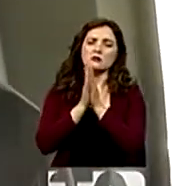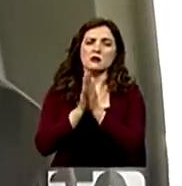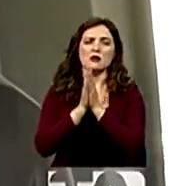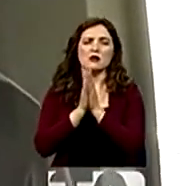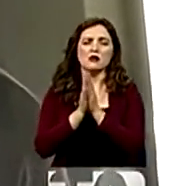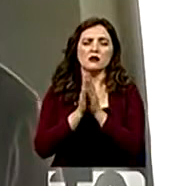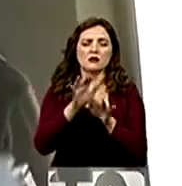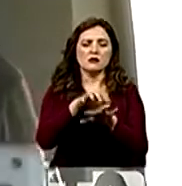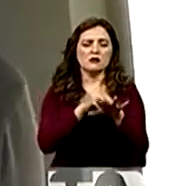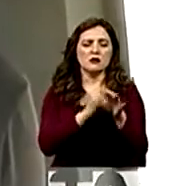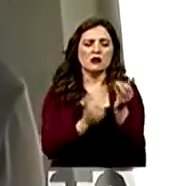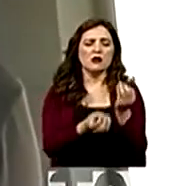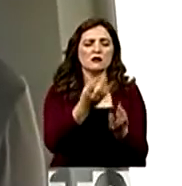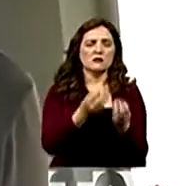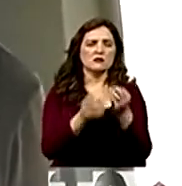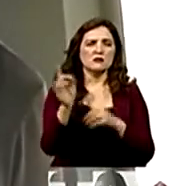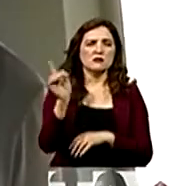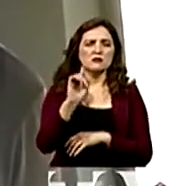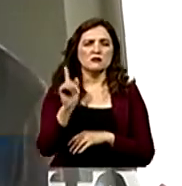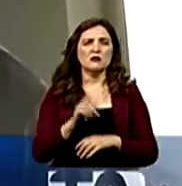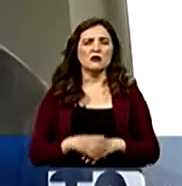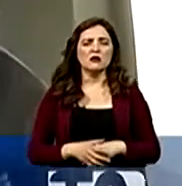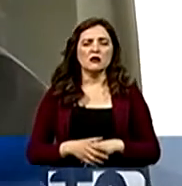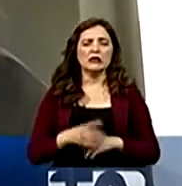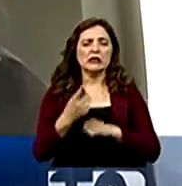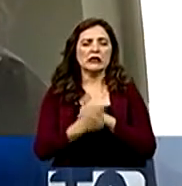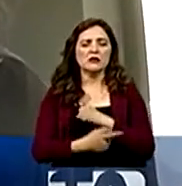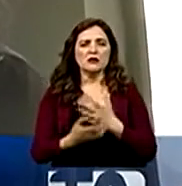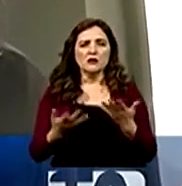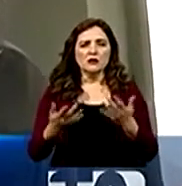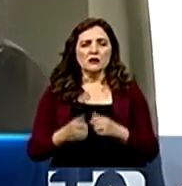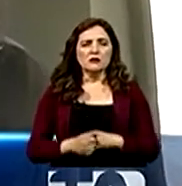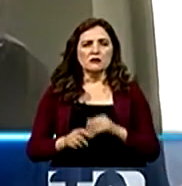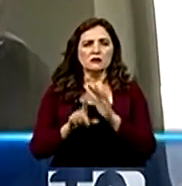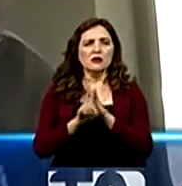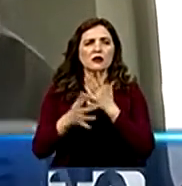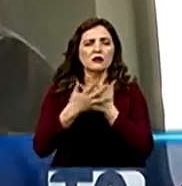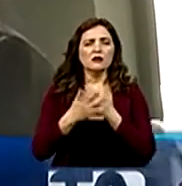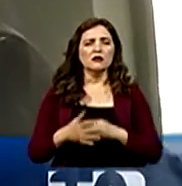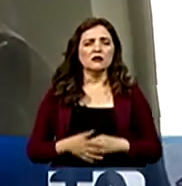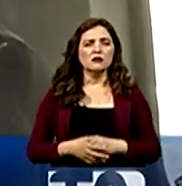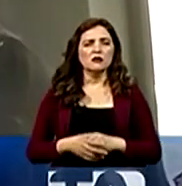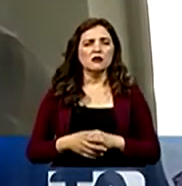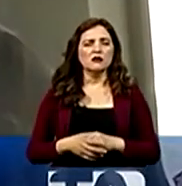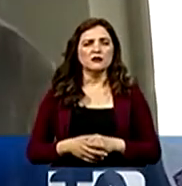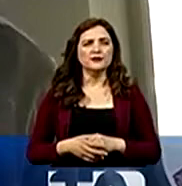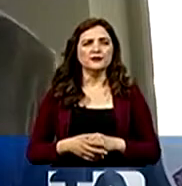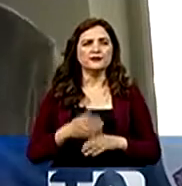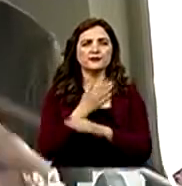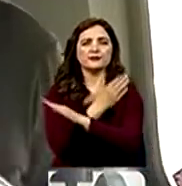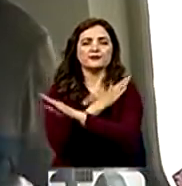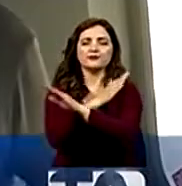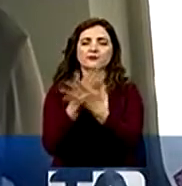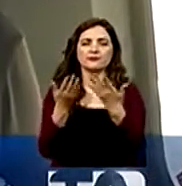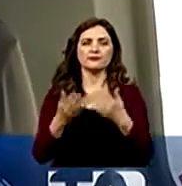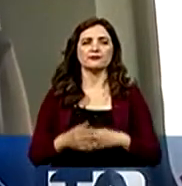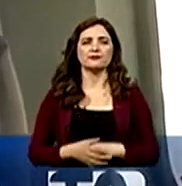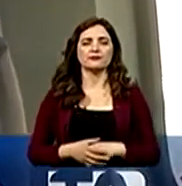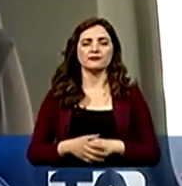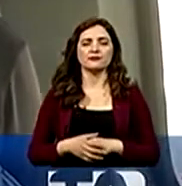quemas agrícolas. Sabemos también que ya hay algunos sancionados, así lo indica nuestro Código Integral Penal, así que a evitar esas situaciones y sobre todo a